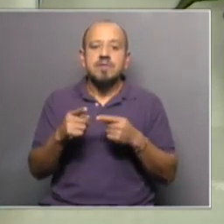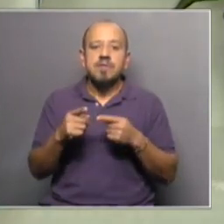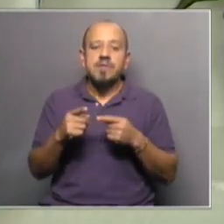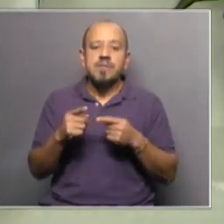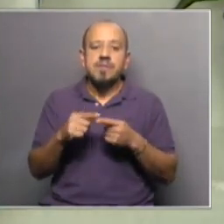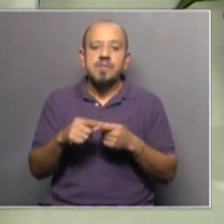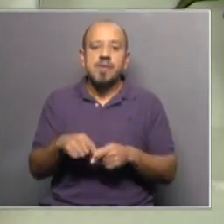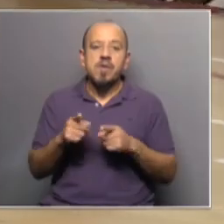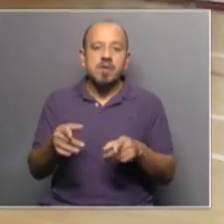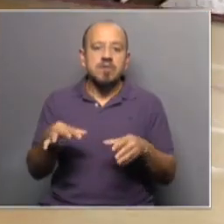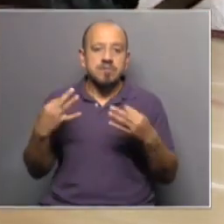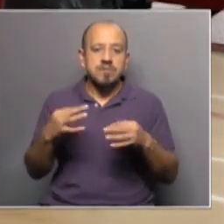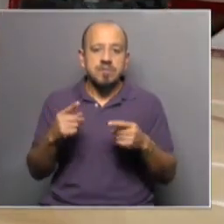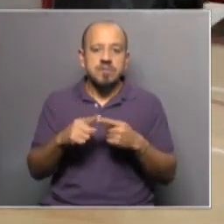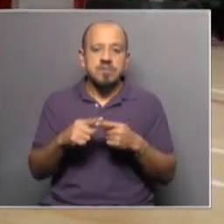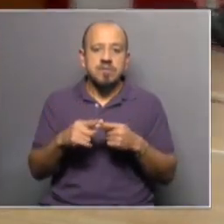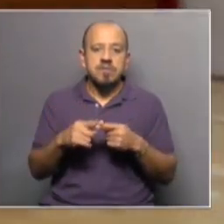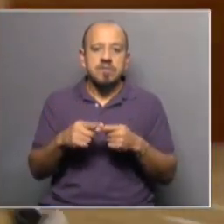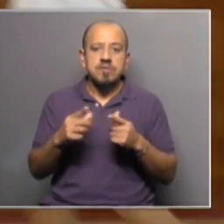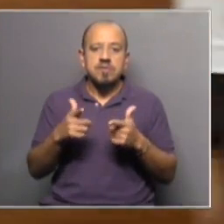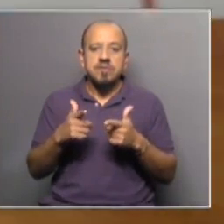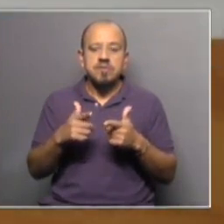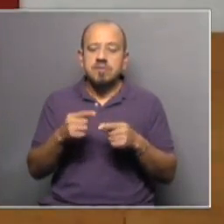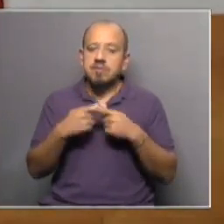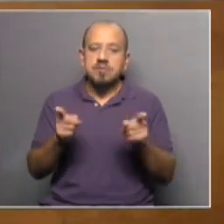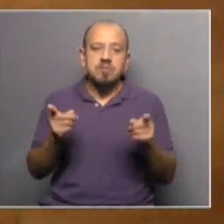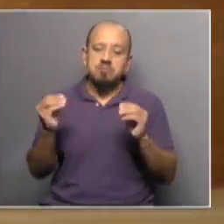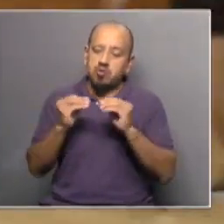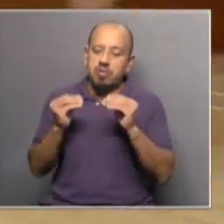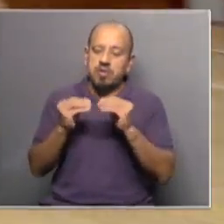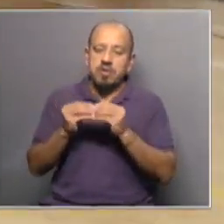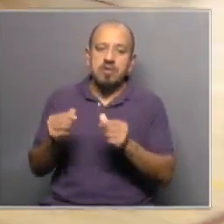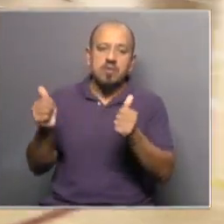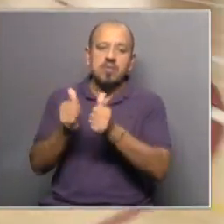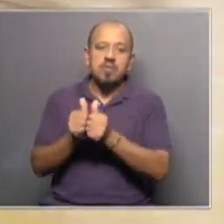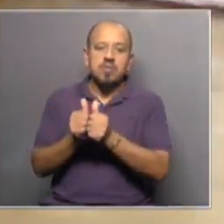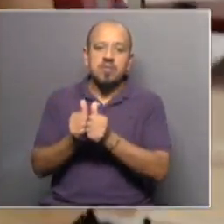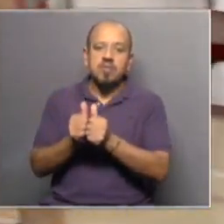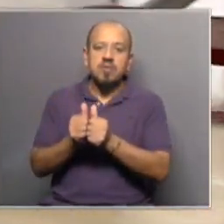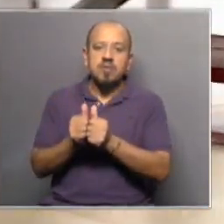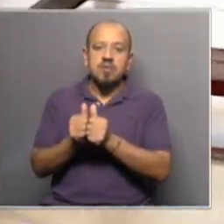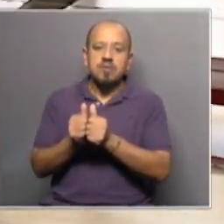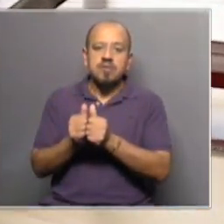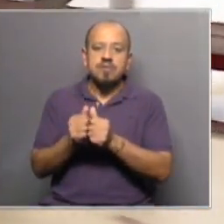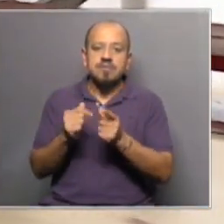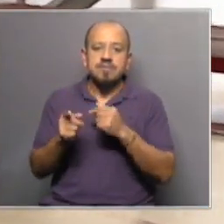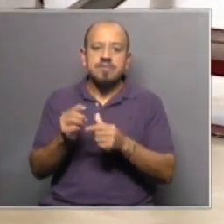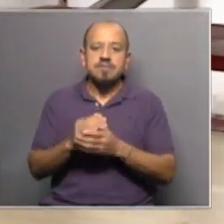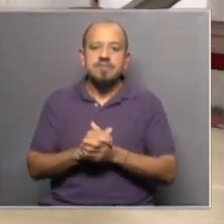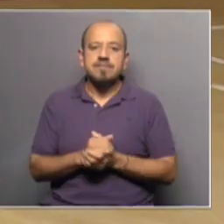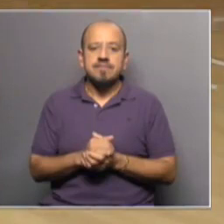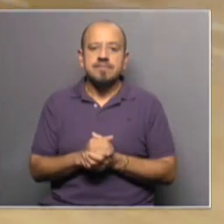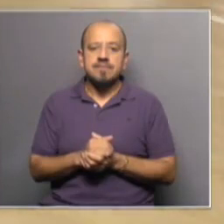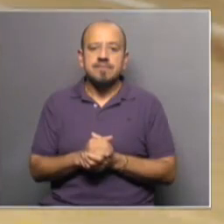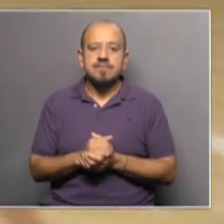Ellos, bárbaro, no hubo diferencia. Y contigo también estábamos con mi otro compañero, ahí a la par. Y eso. Aún